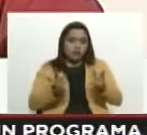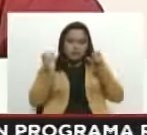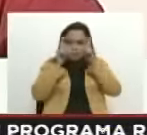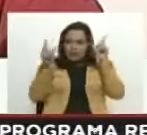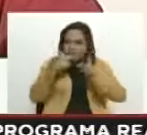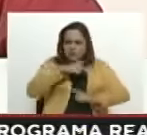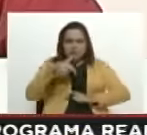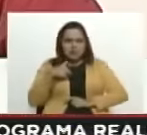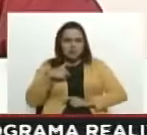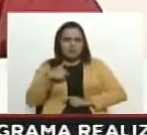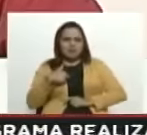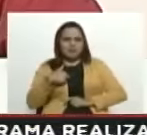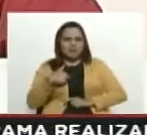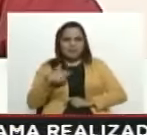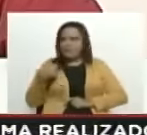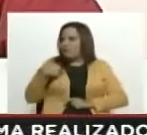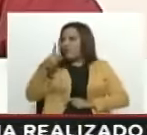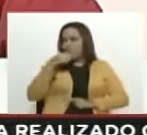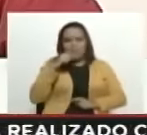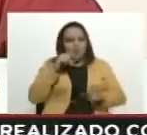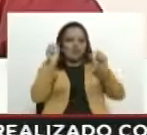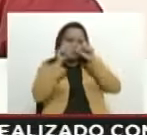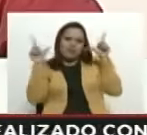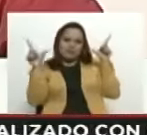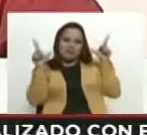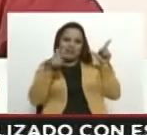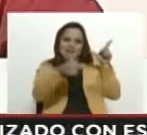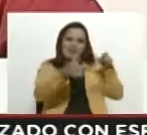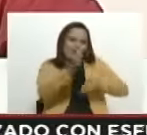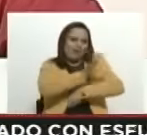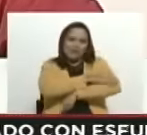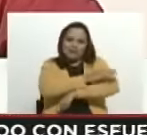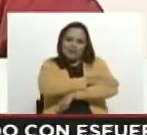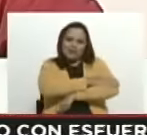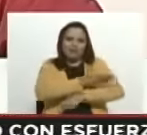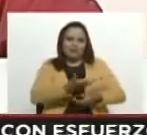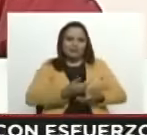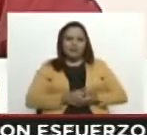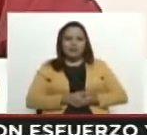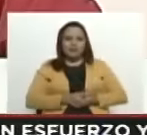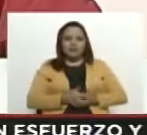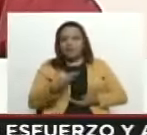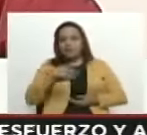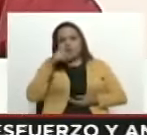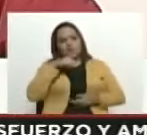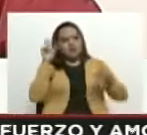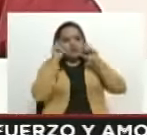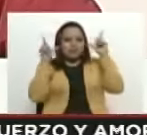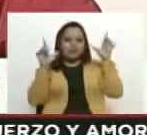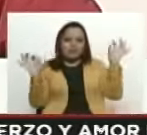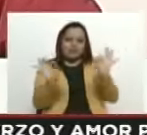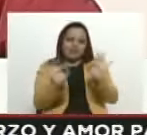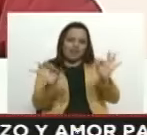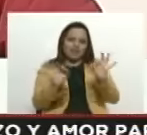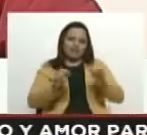nosotros. A mí no me sorprende eso de los sectores opositores. No me sorprende para nada.